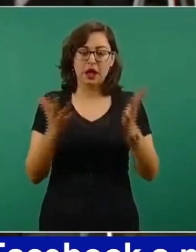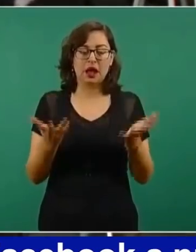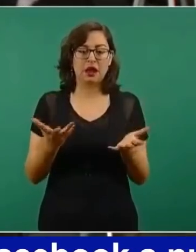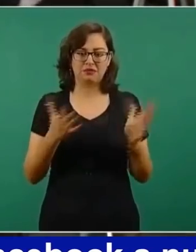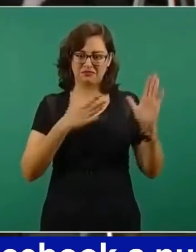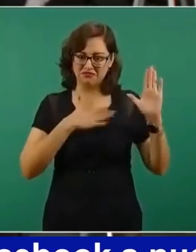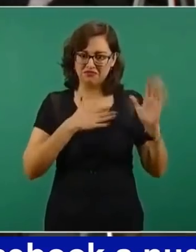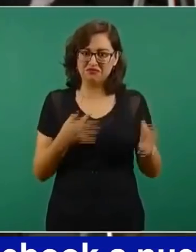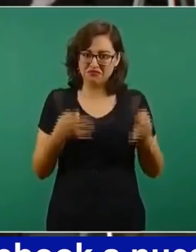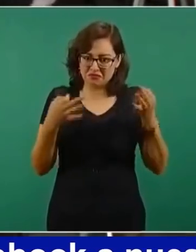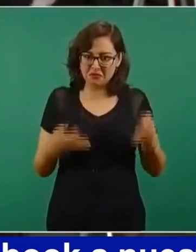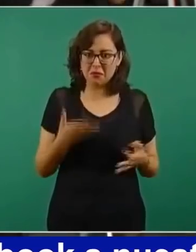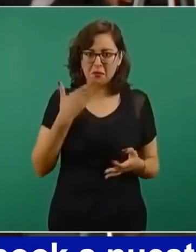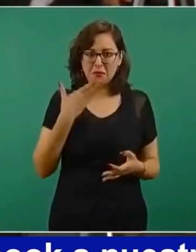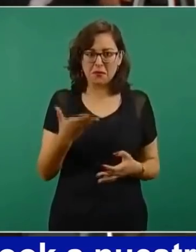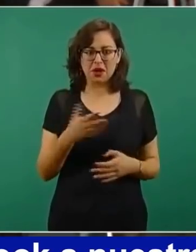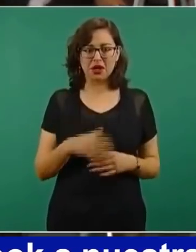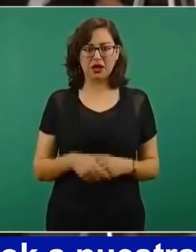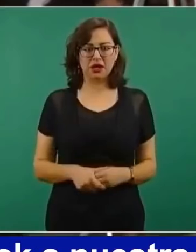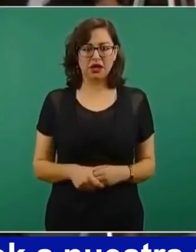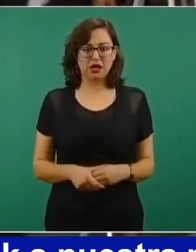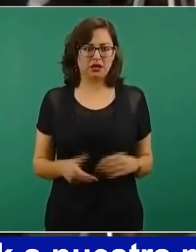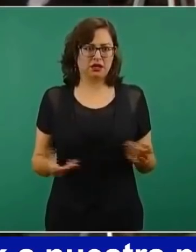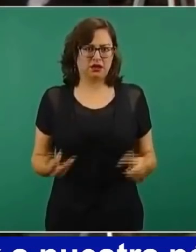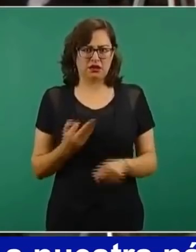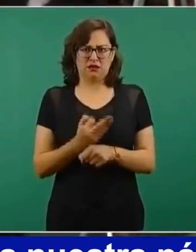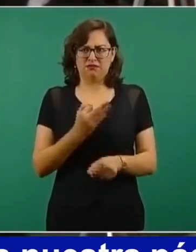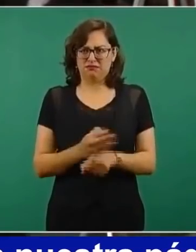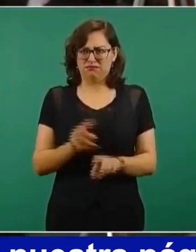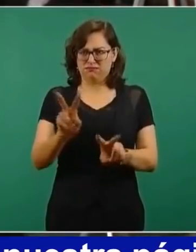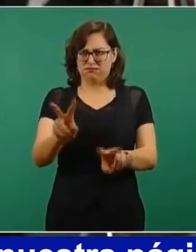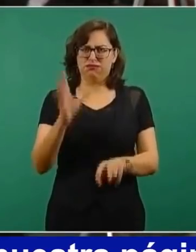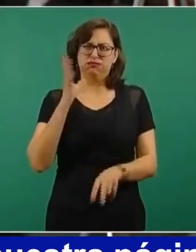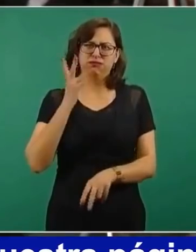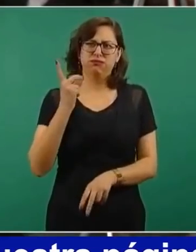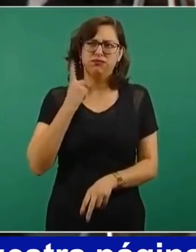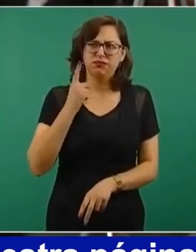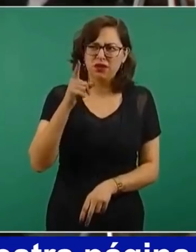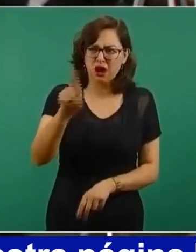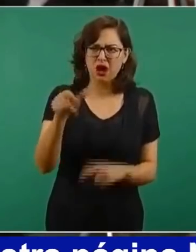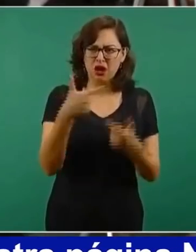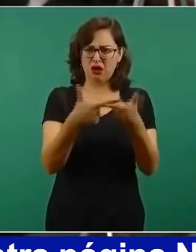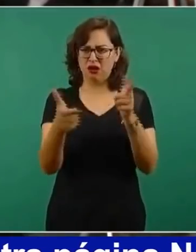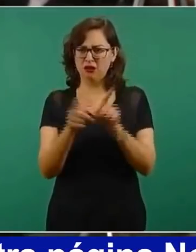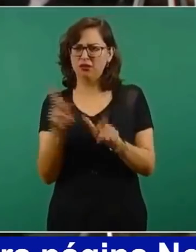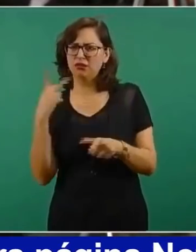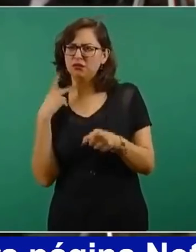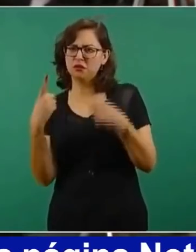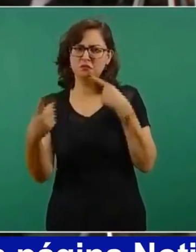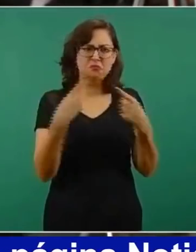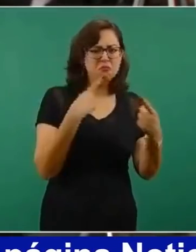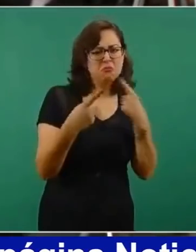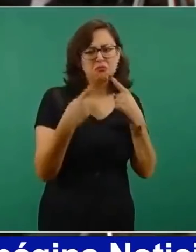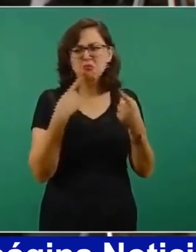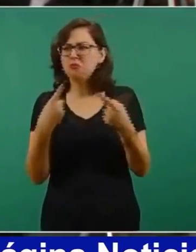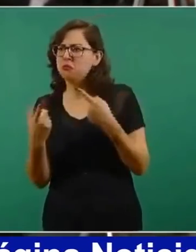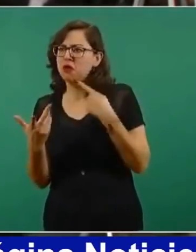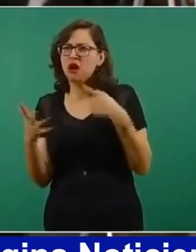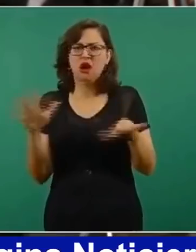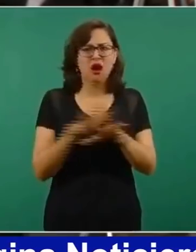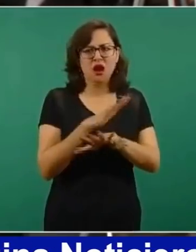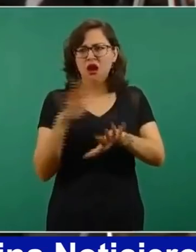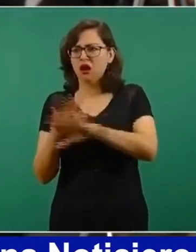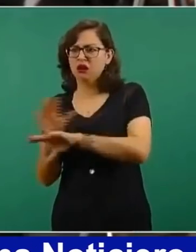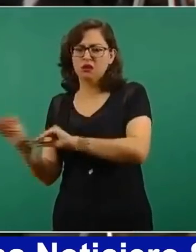veamos lo que estamos viendo en la Cámara de Diputados, donde los partidos negocian entre ellos y se pasan diputados como si